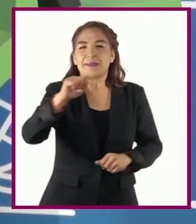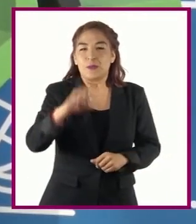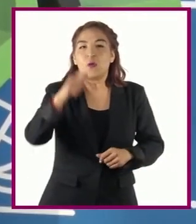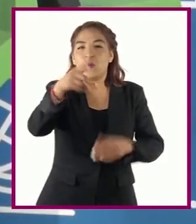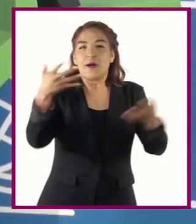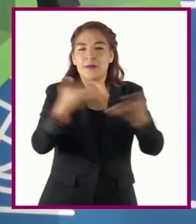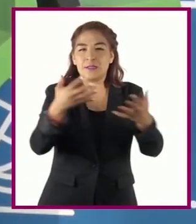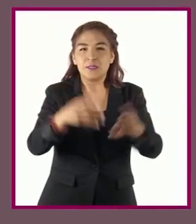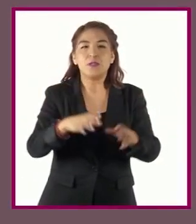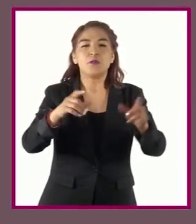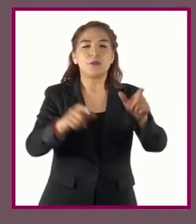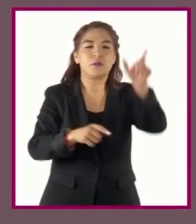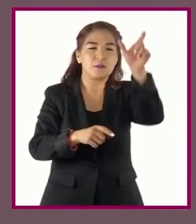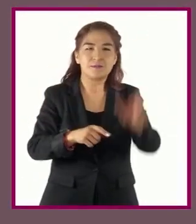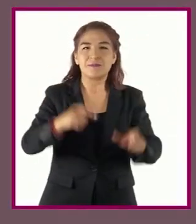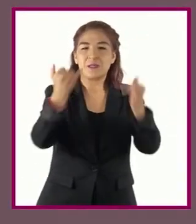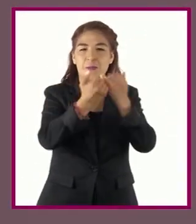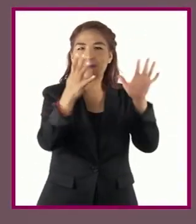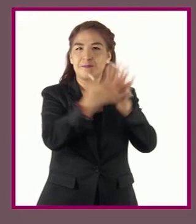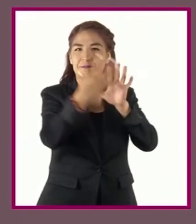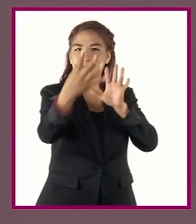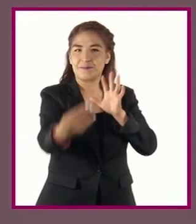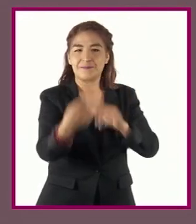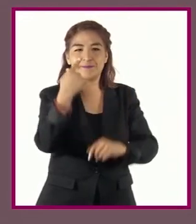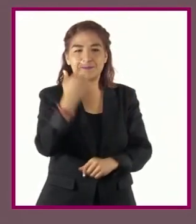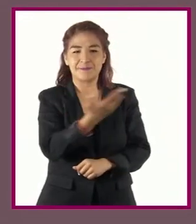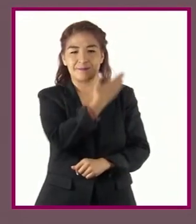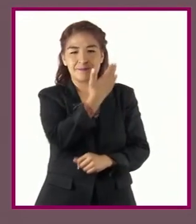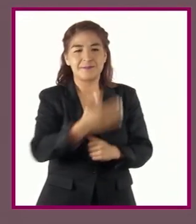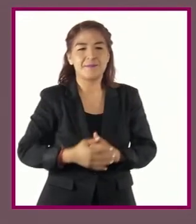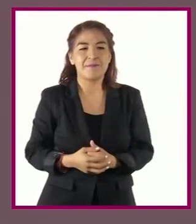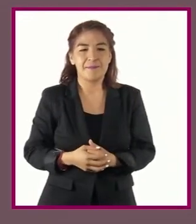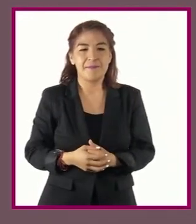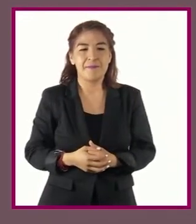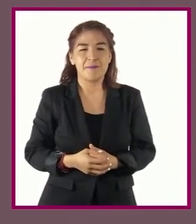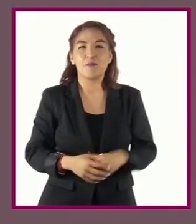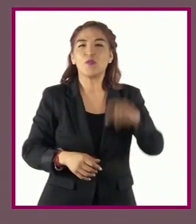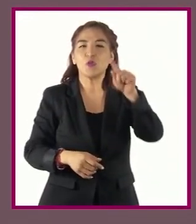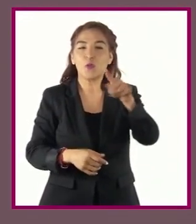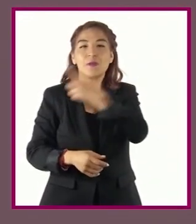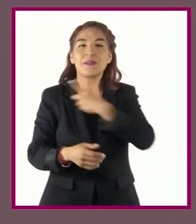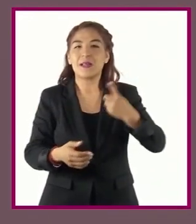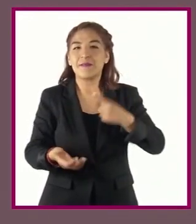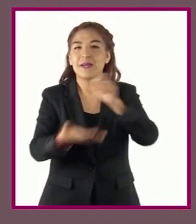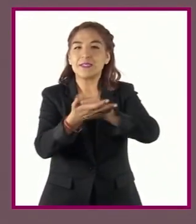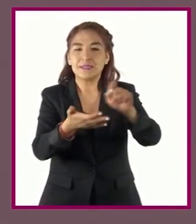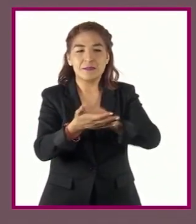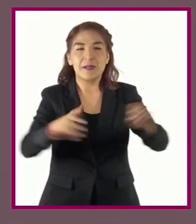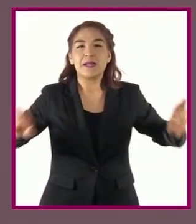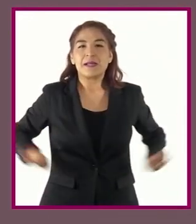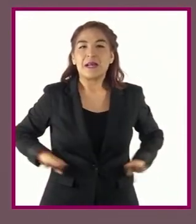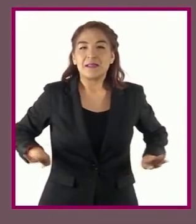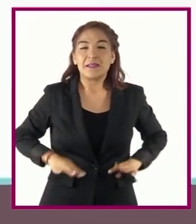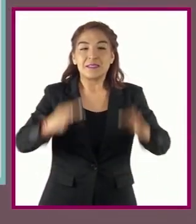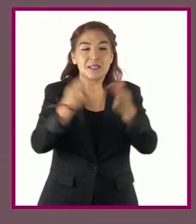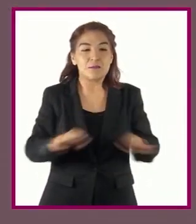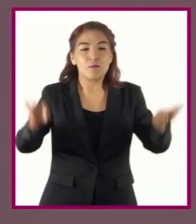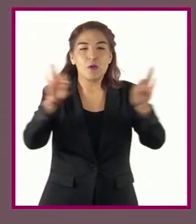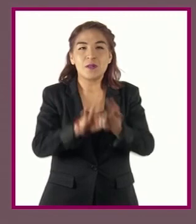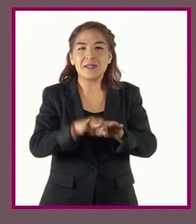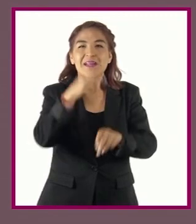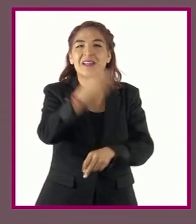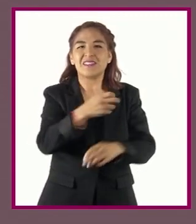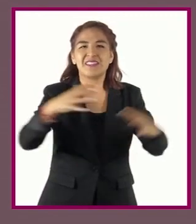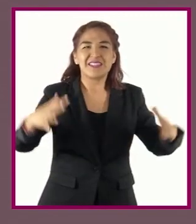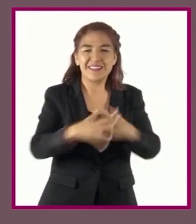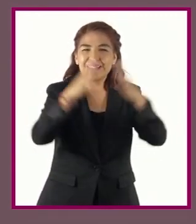un cuadro comparativo de 3 columnas como el que se muestra en pantalla, donde escriban las características principales de las